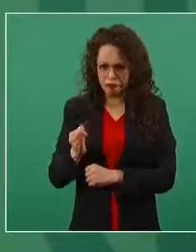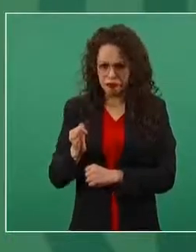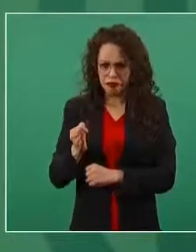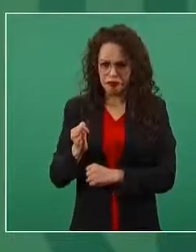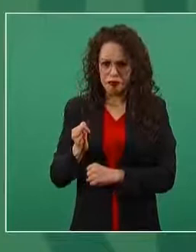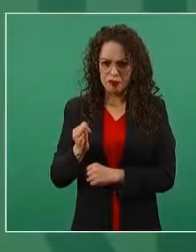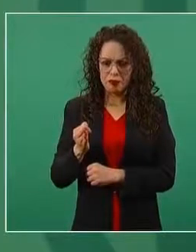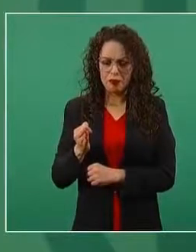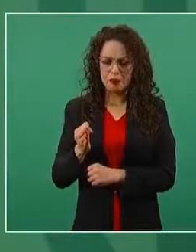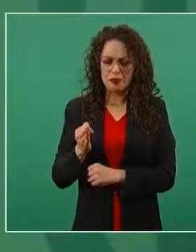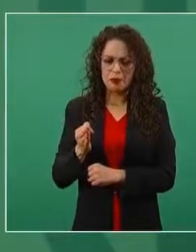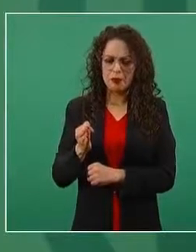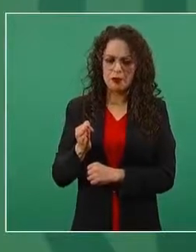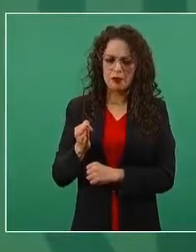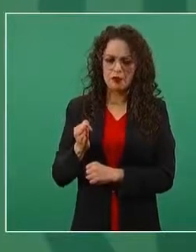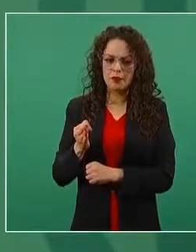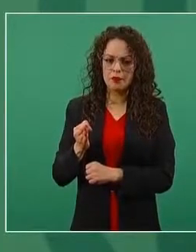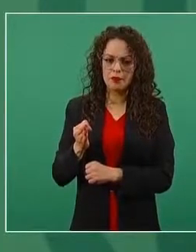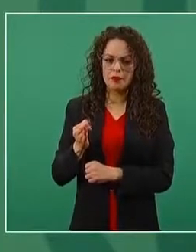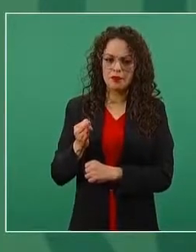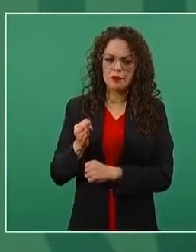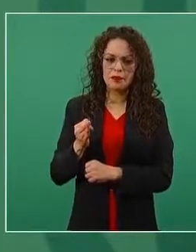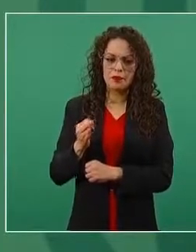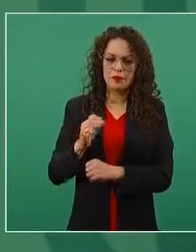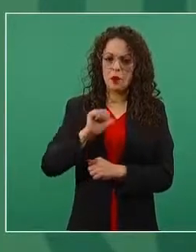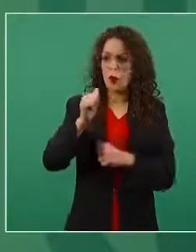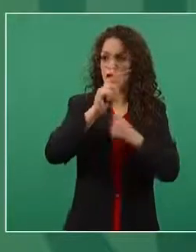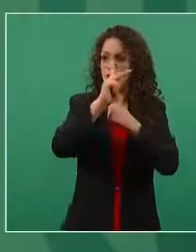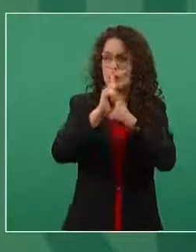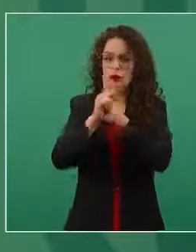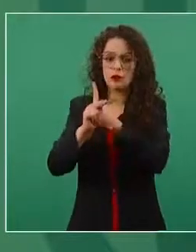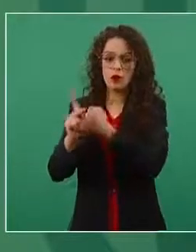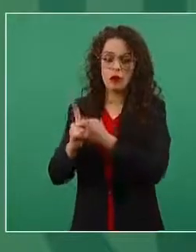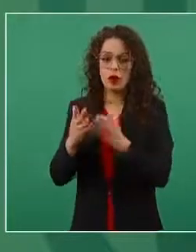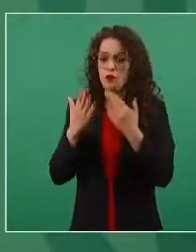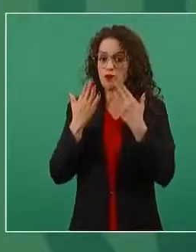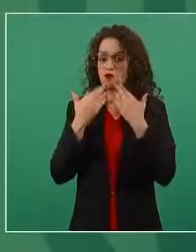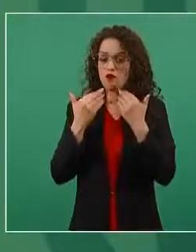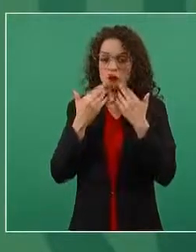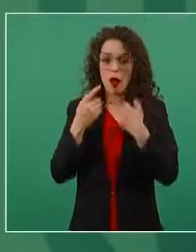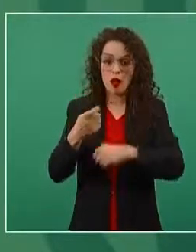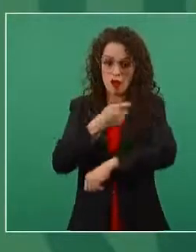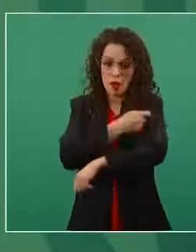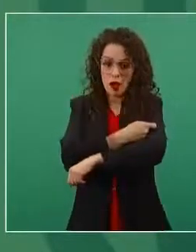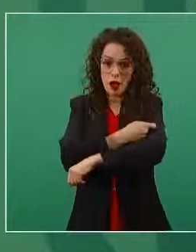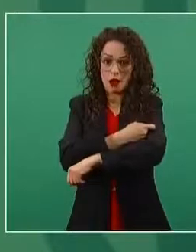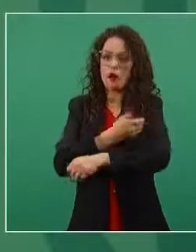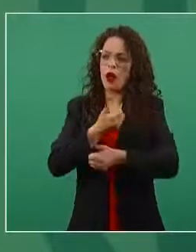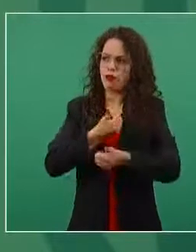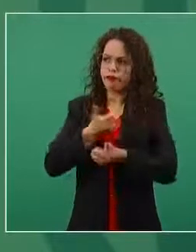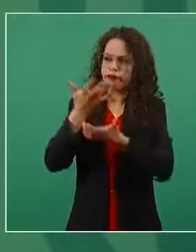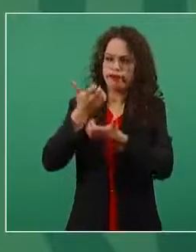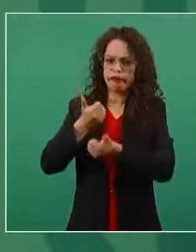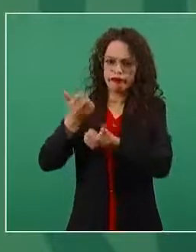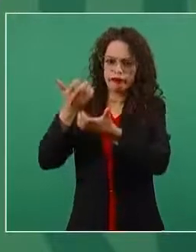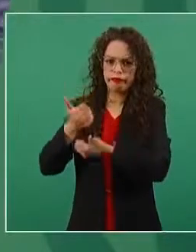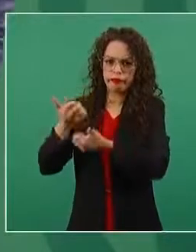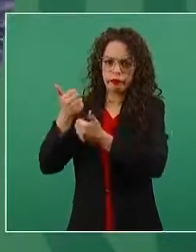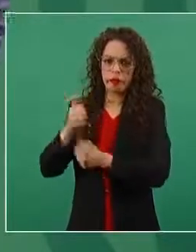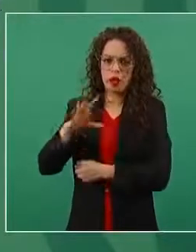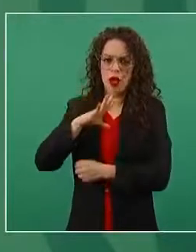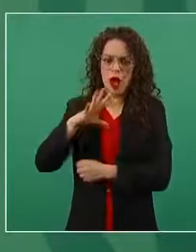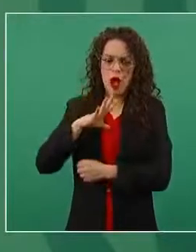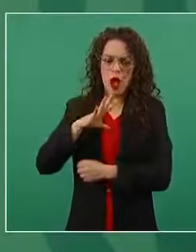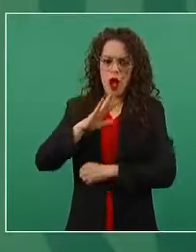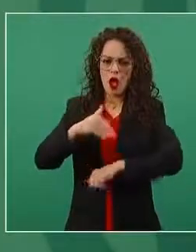entregar a países que no tienen vacunas lo que se ha acumulado